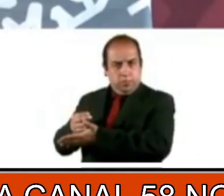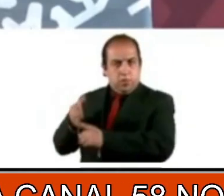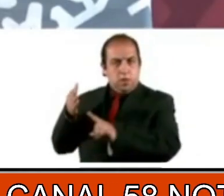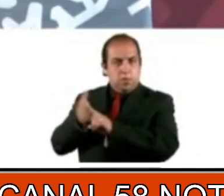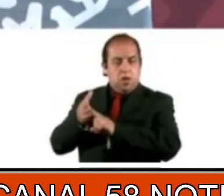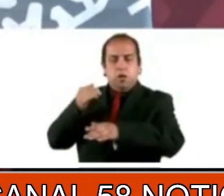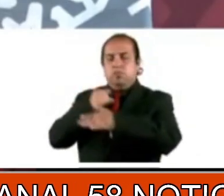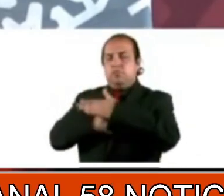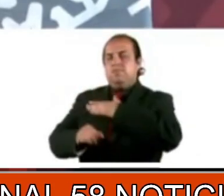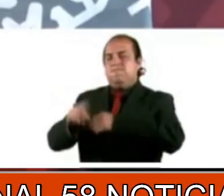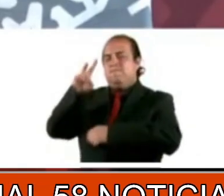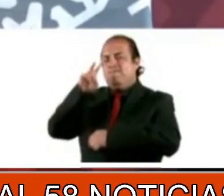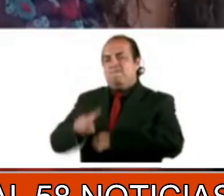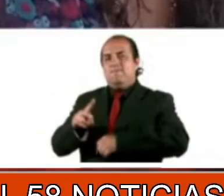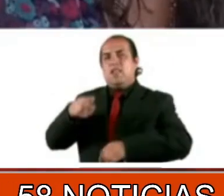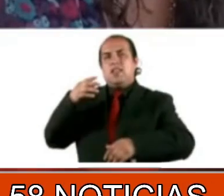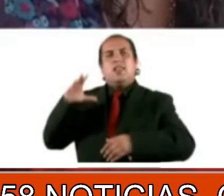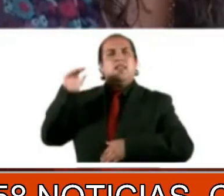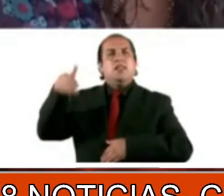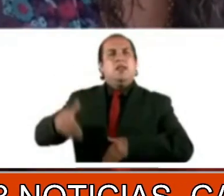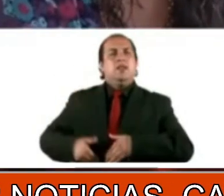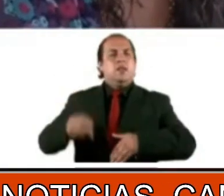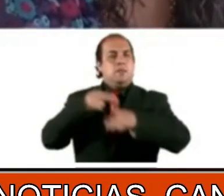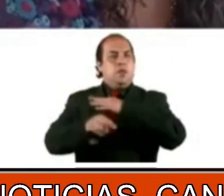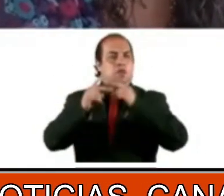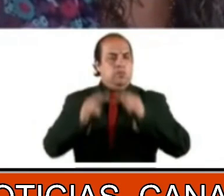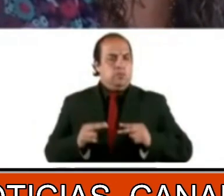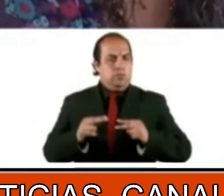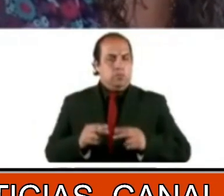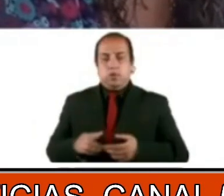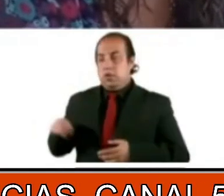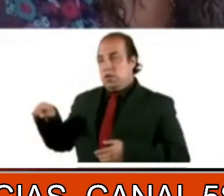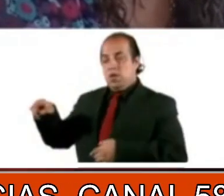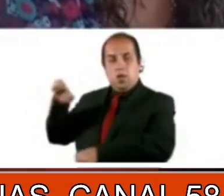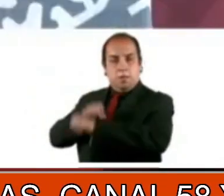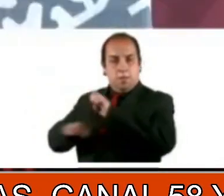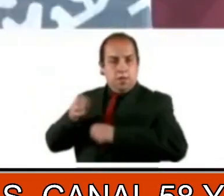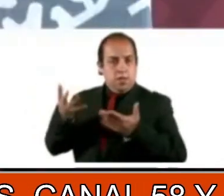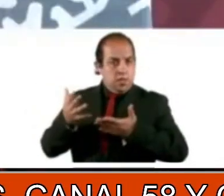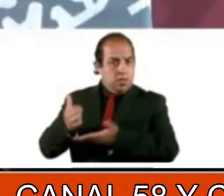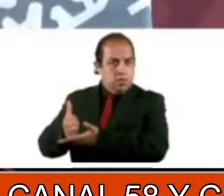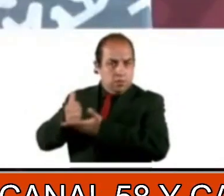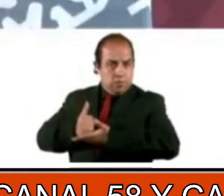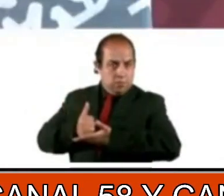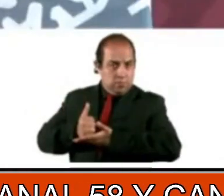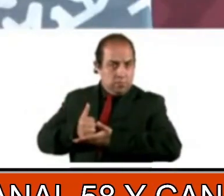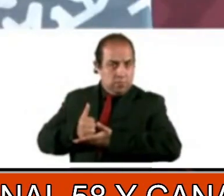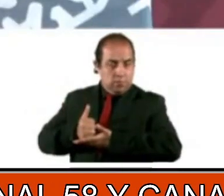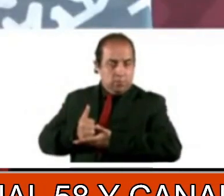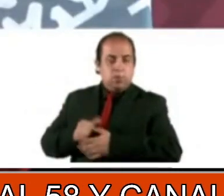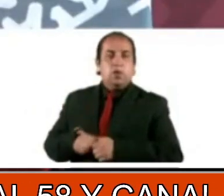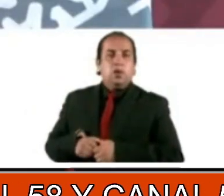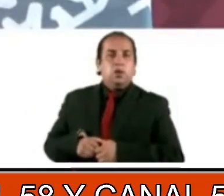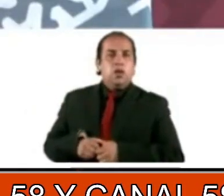en la verdad de los hechos, y lo que hizo, en lugar de ayudarnos a encontrar la verdad y la llamada